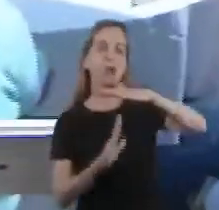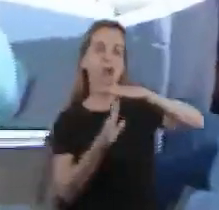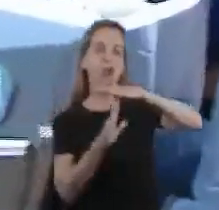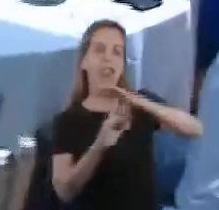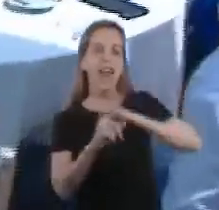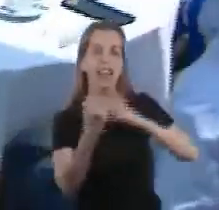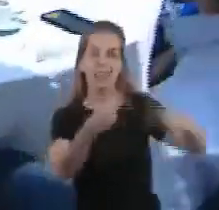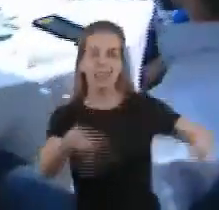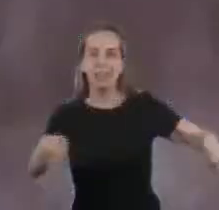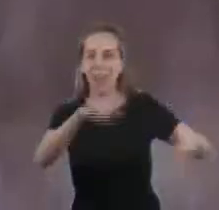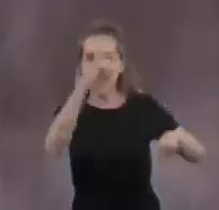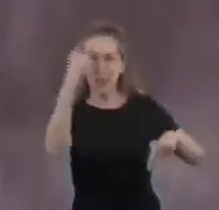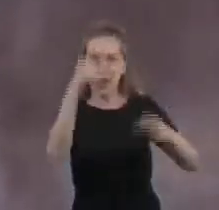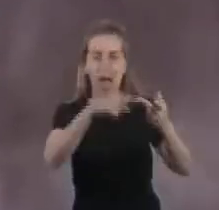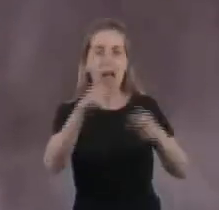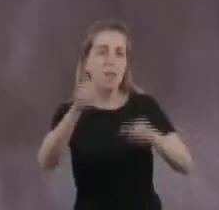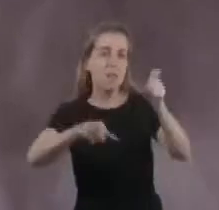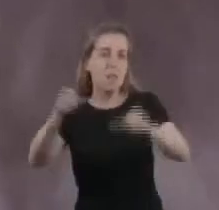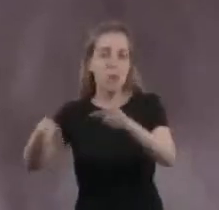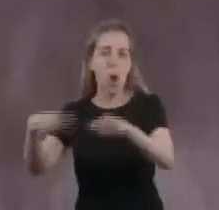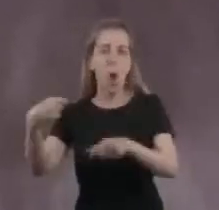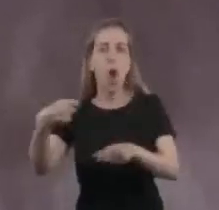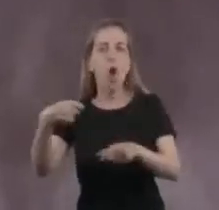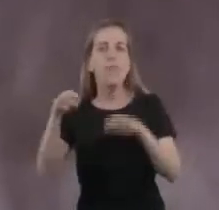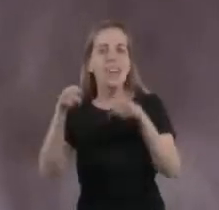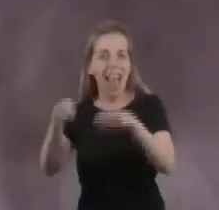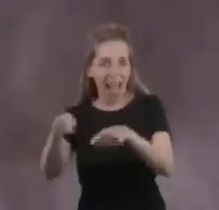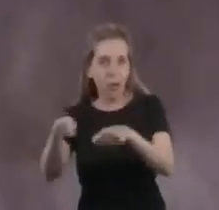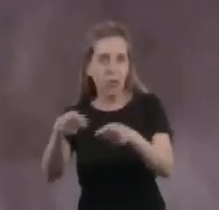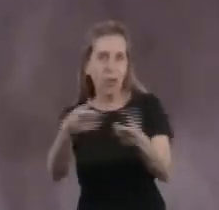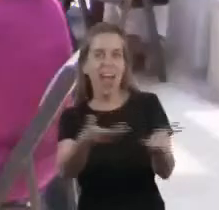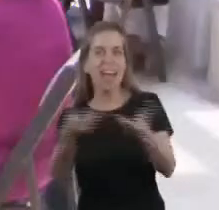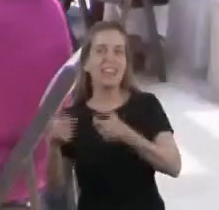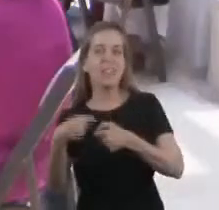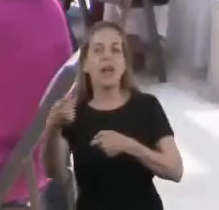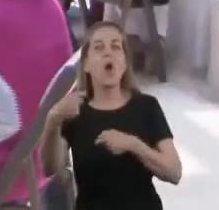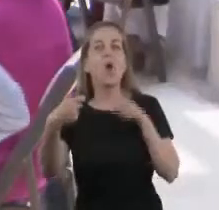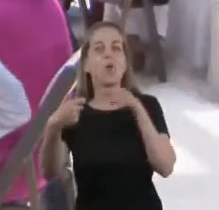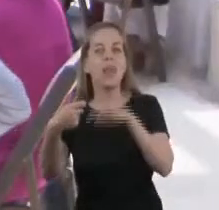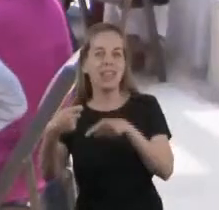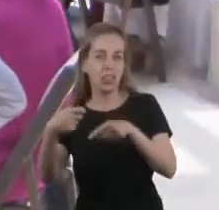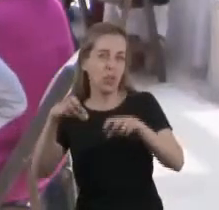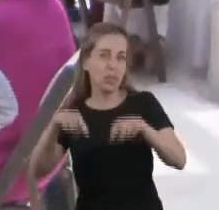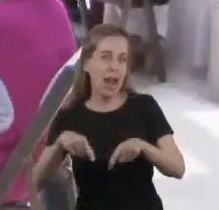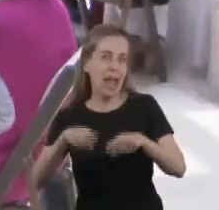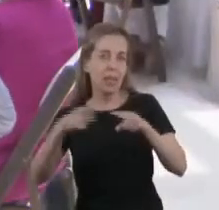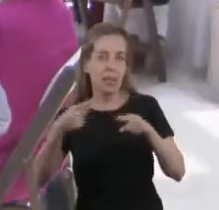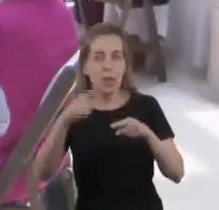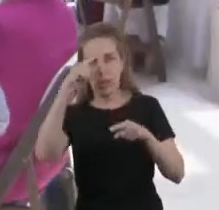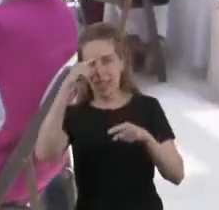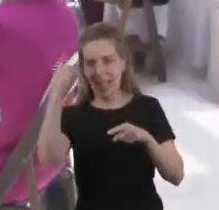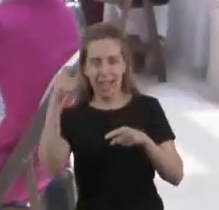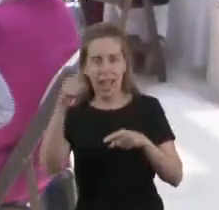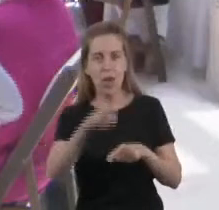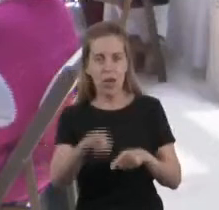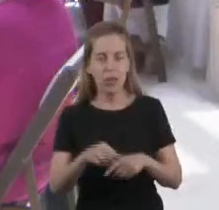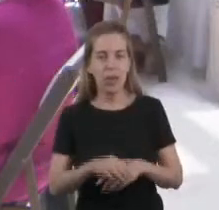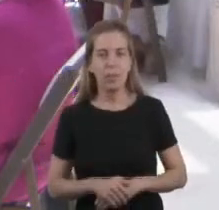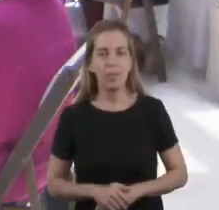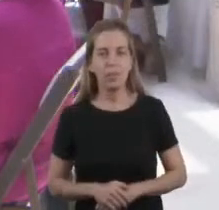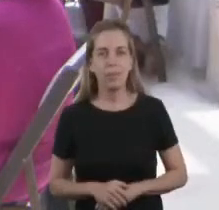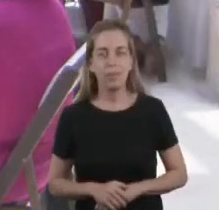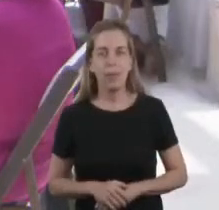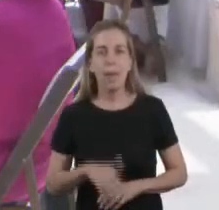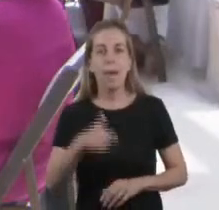nacionales, jubiladas y jubilados destinatarios de estas políticas del Estado Nacional. Vamos